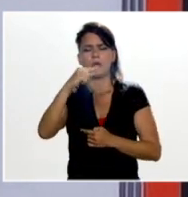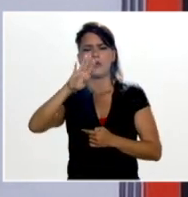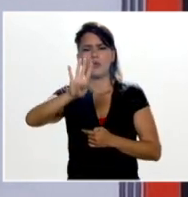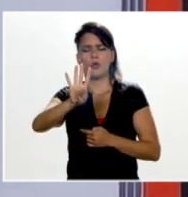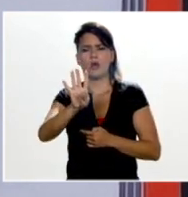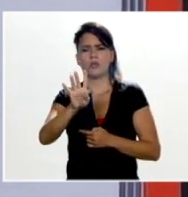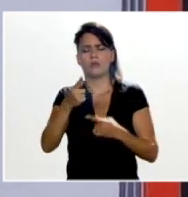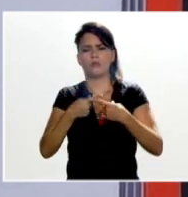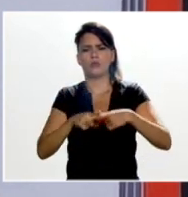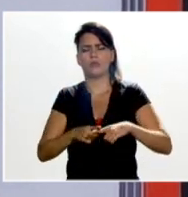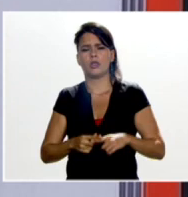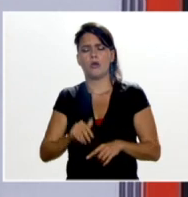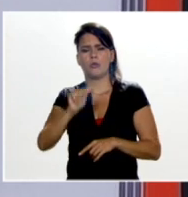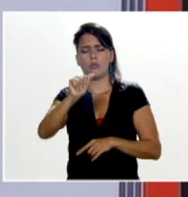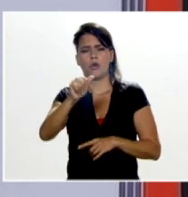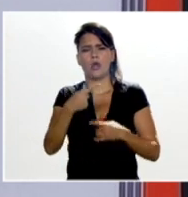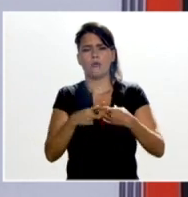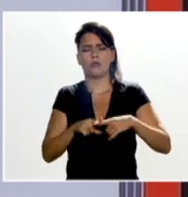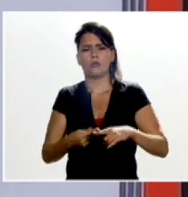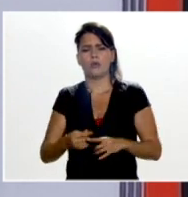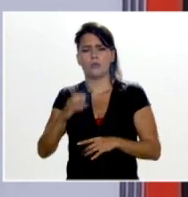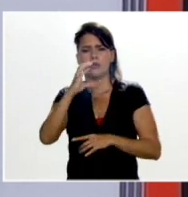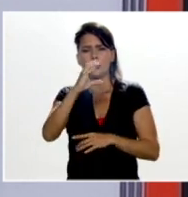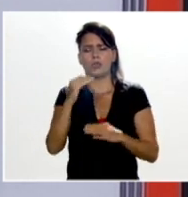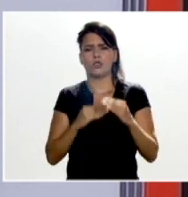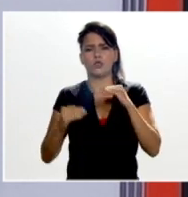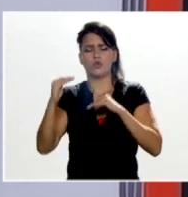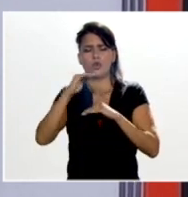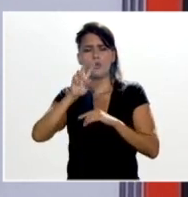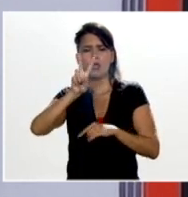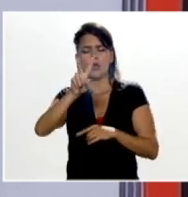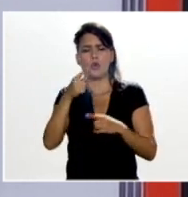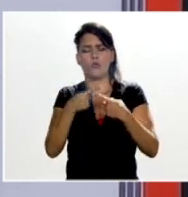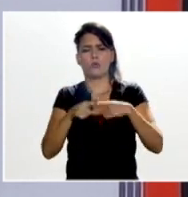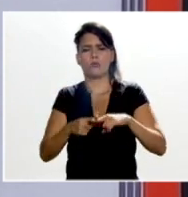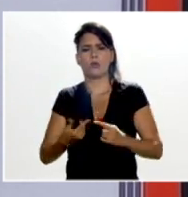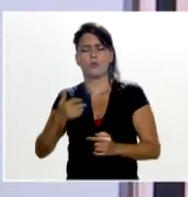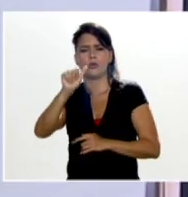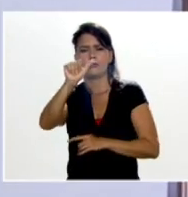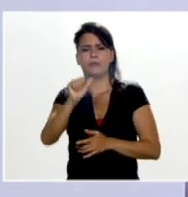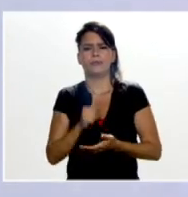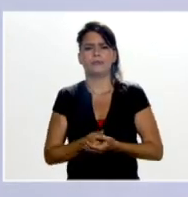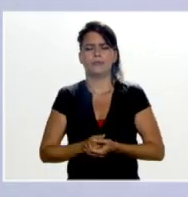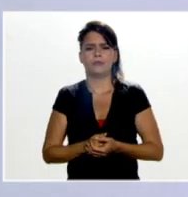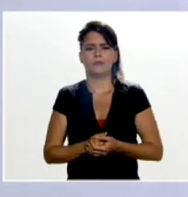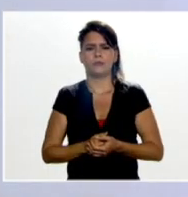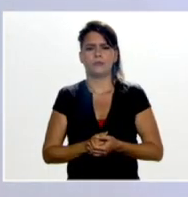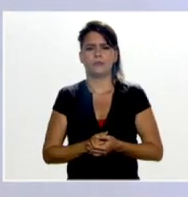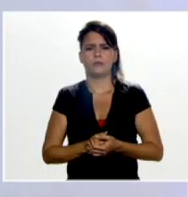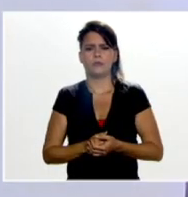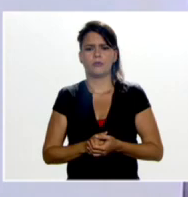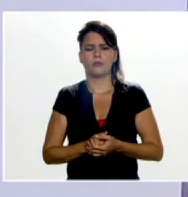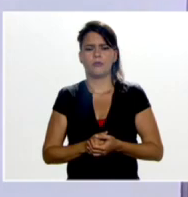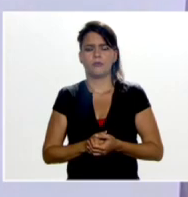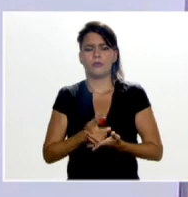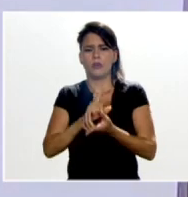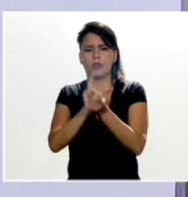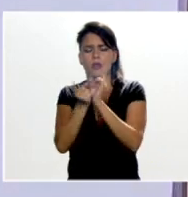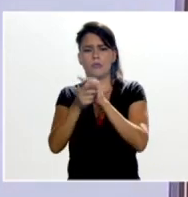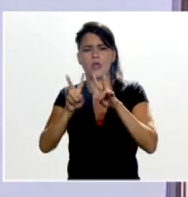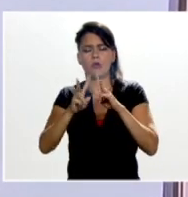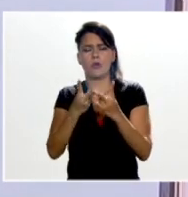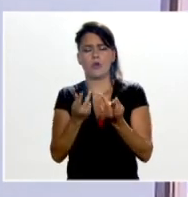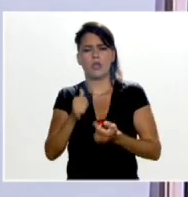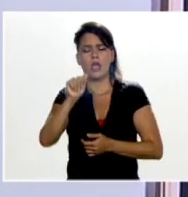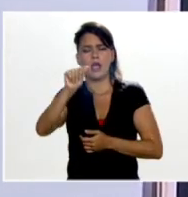4 por a por c sobre 2 por a. Entonces, vamos a sustituir los valores de a,